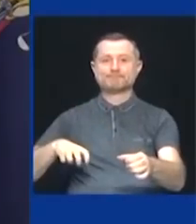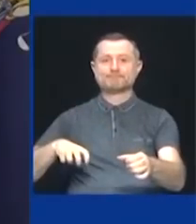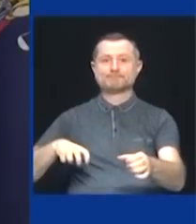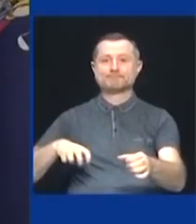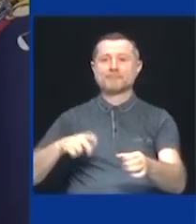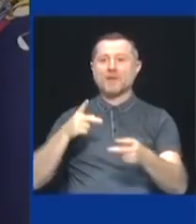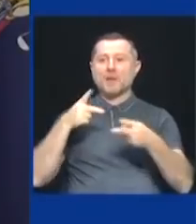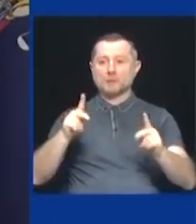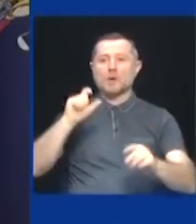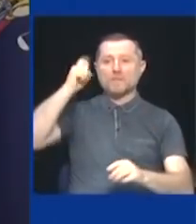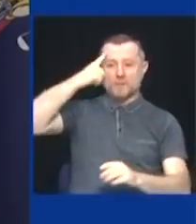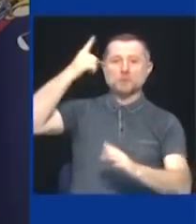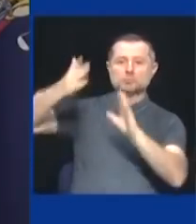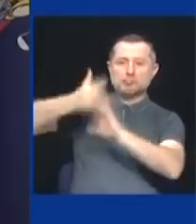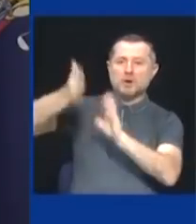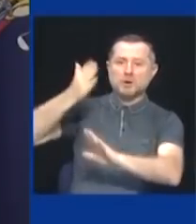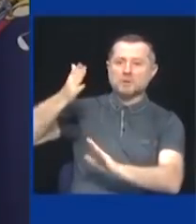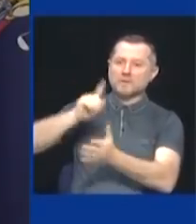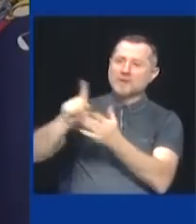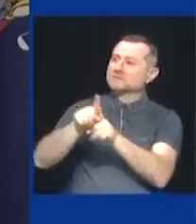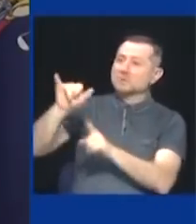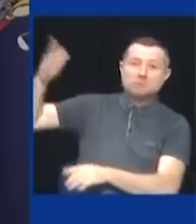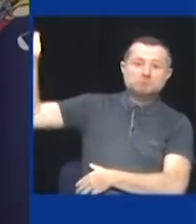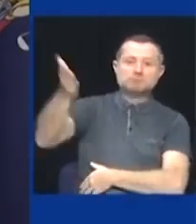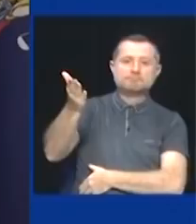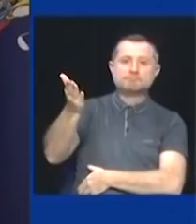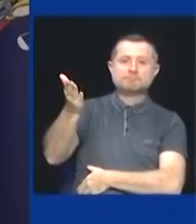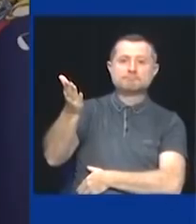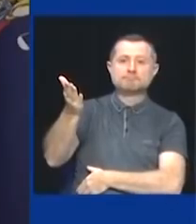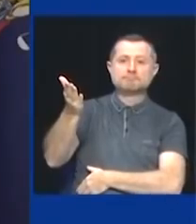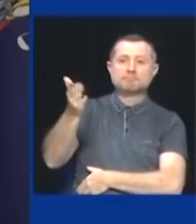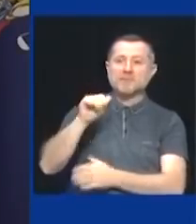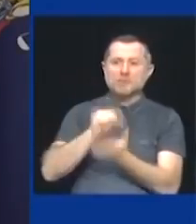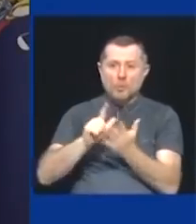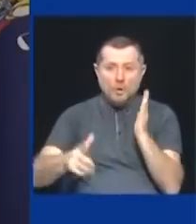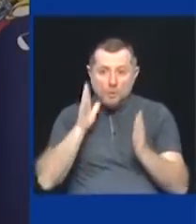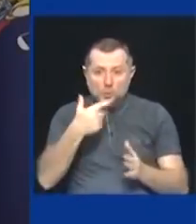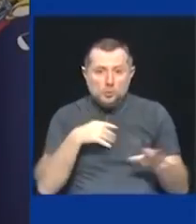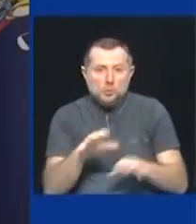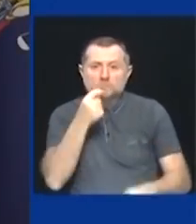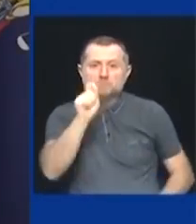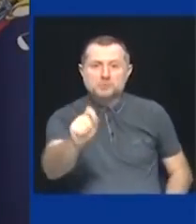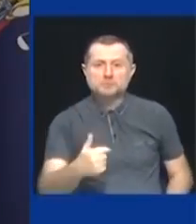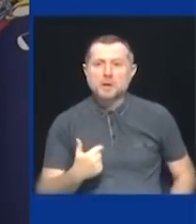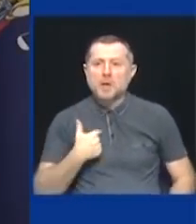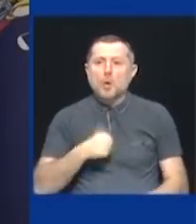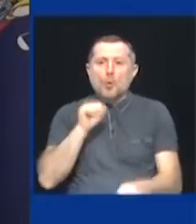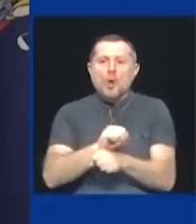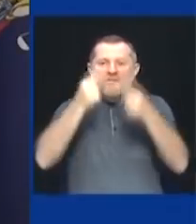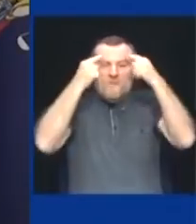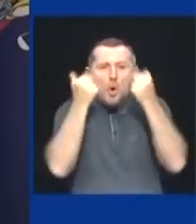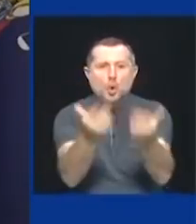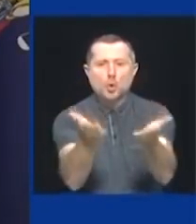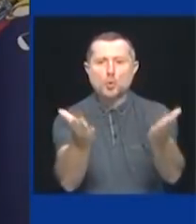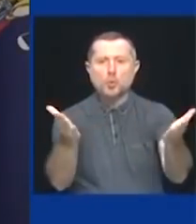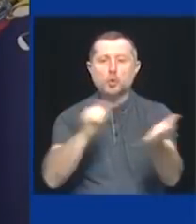back to governing. And therefore that's what I'll do. Because I work for you. And